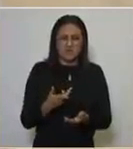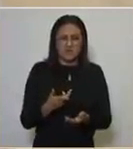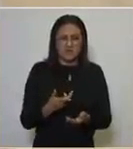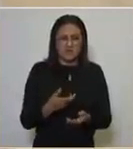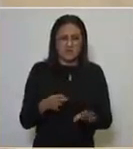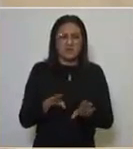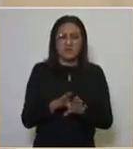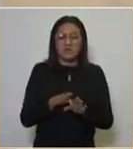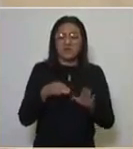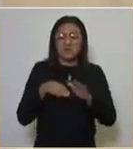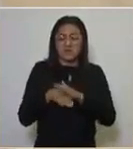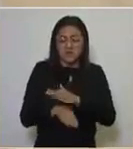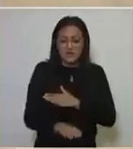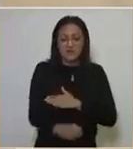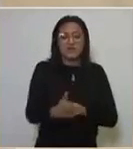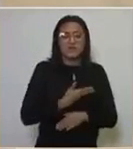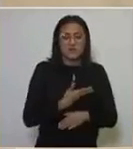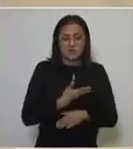hicieron un túnel